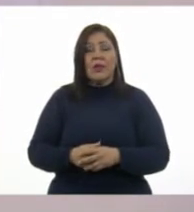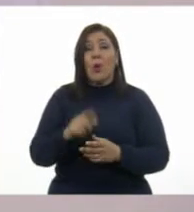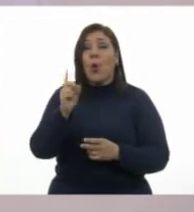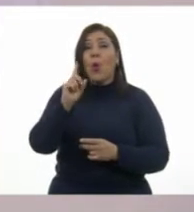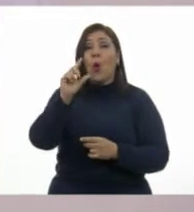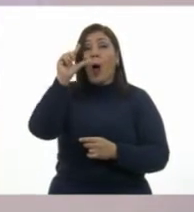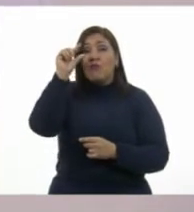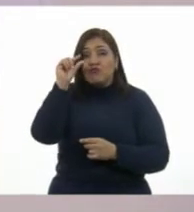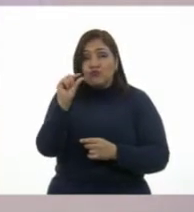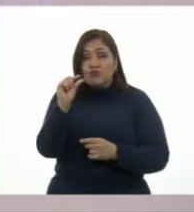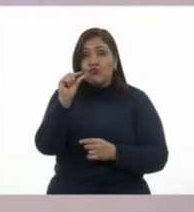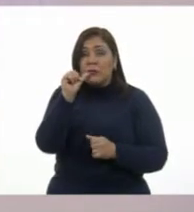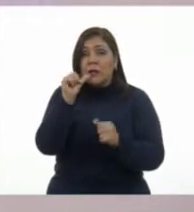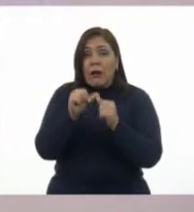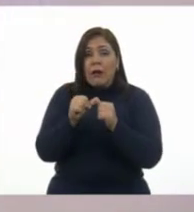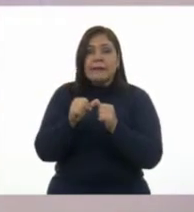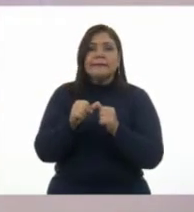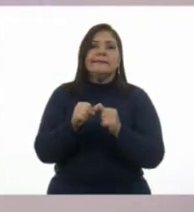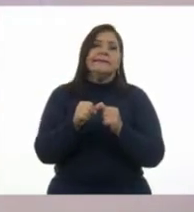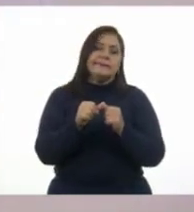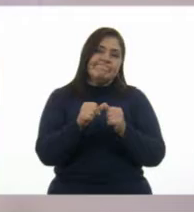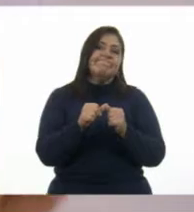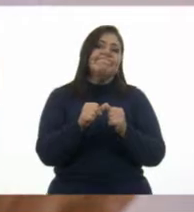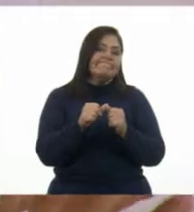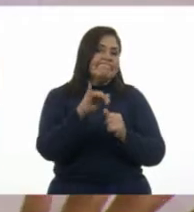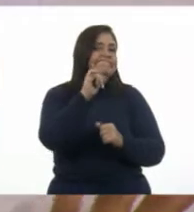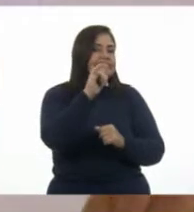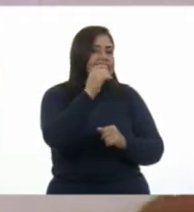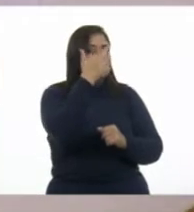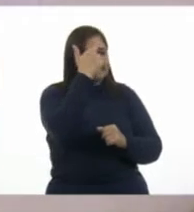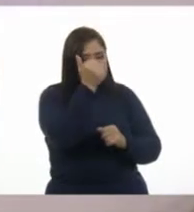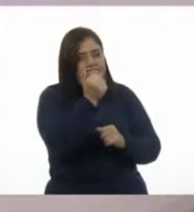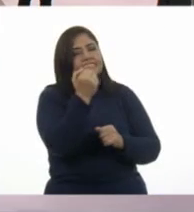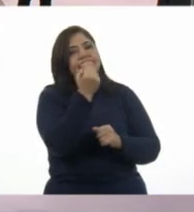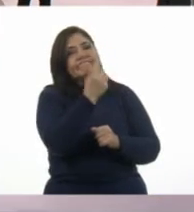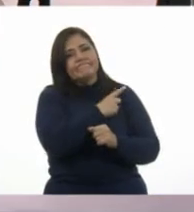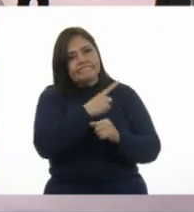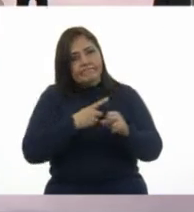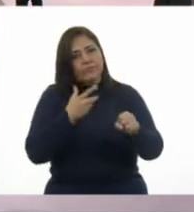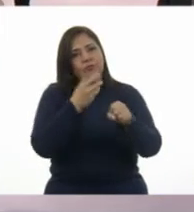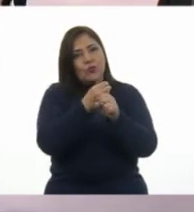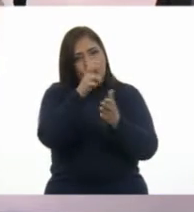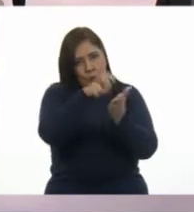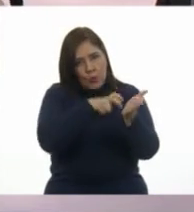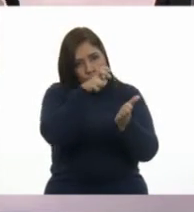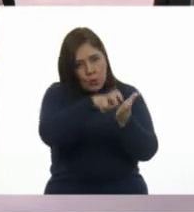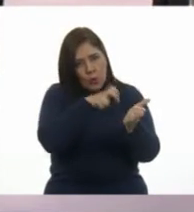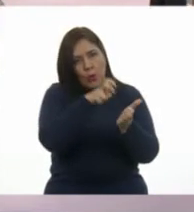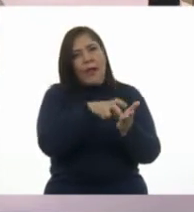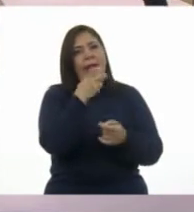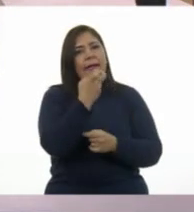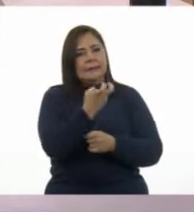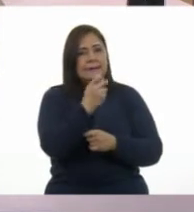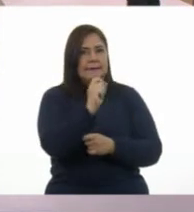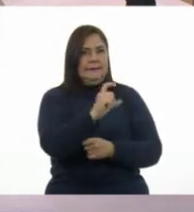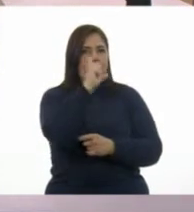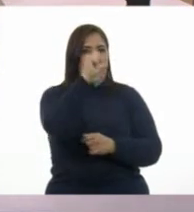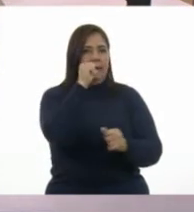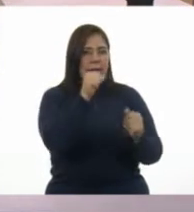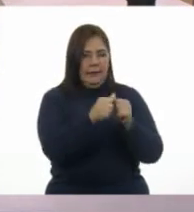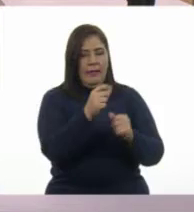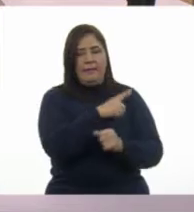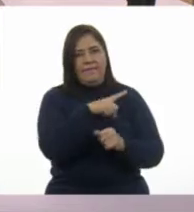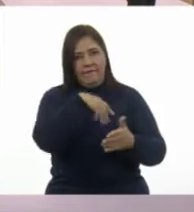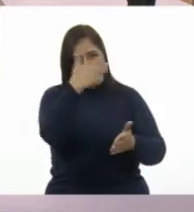minúscula. Sí, así viene el trabajo. Entonces tendremos que corregir. Vamos a corregir. Ajá. Y